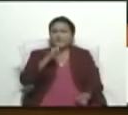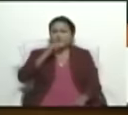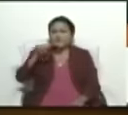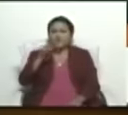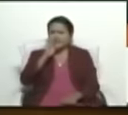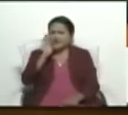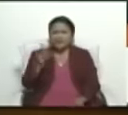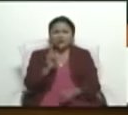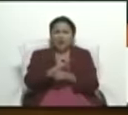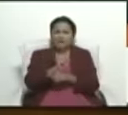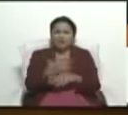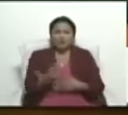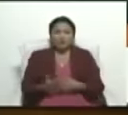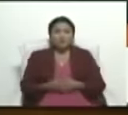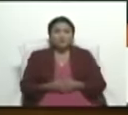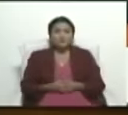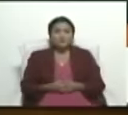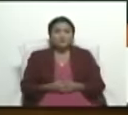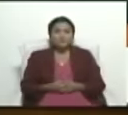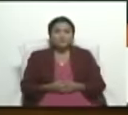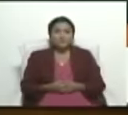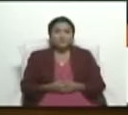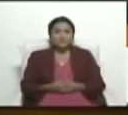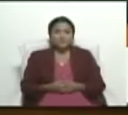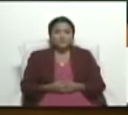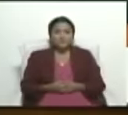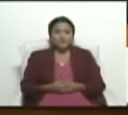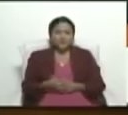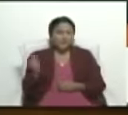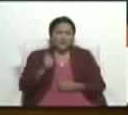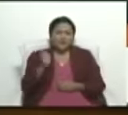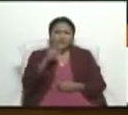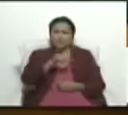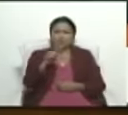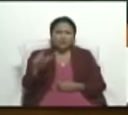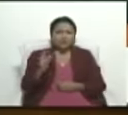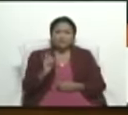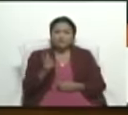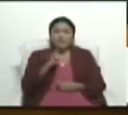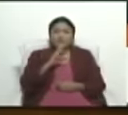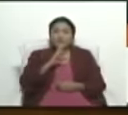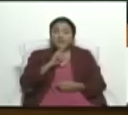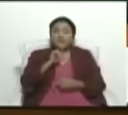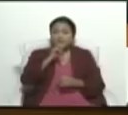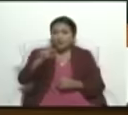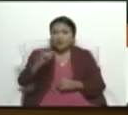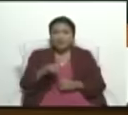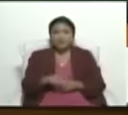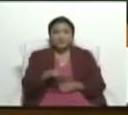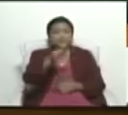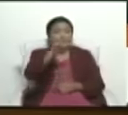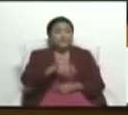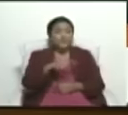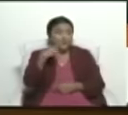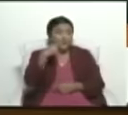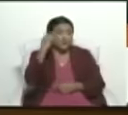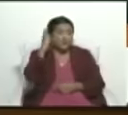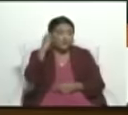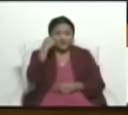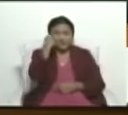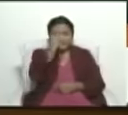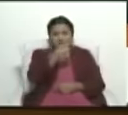ese sujeto, a esa persona, sea quien fuera. Detrás de ese rostro femenino,